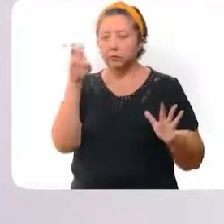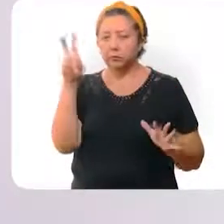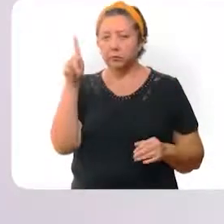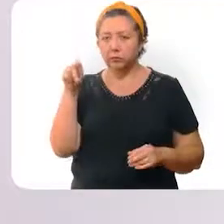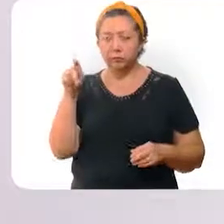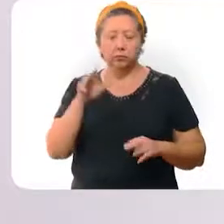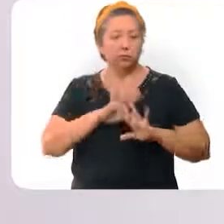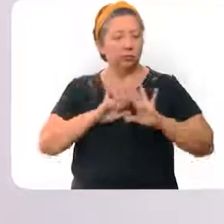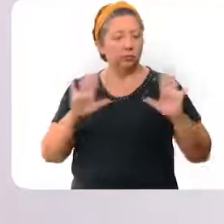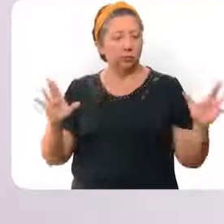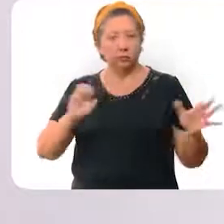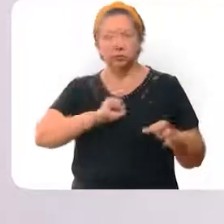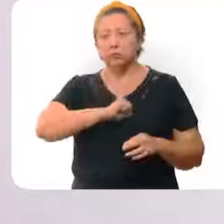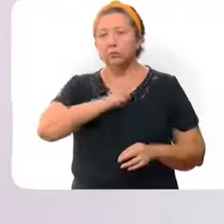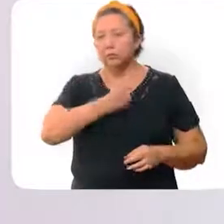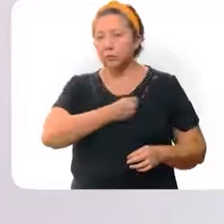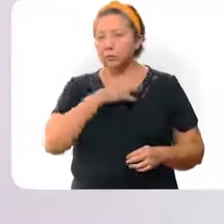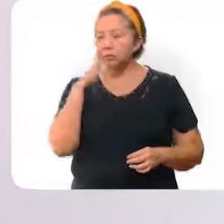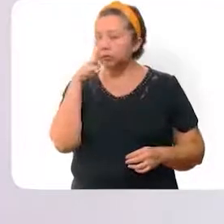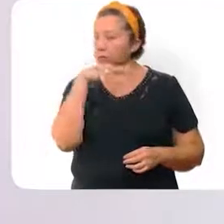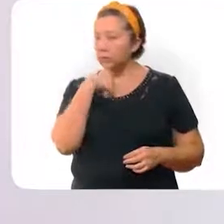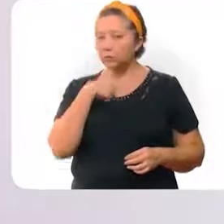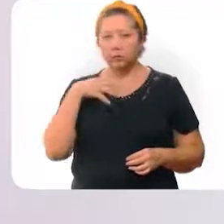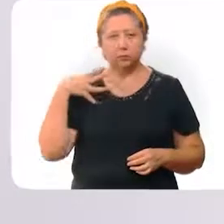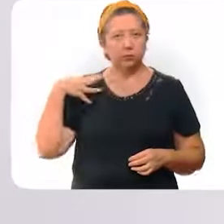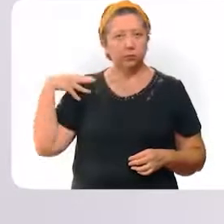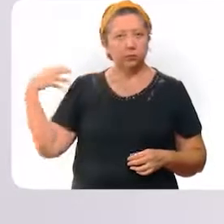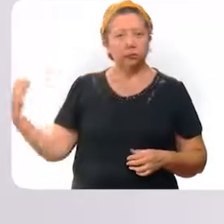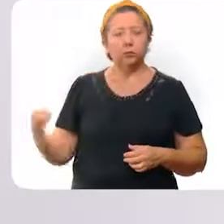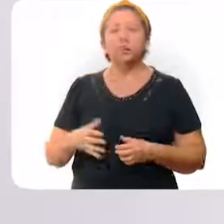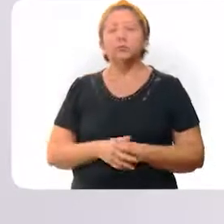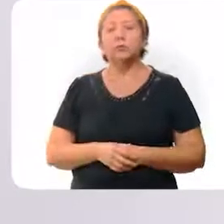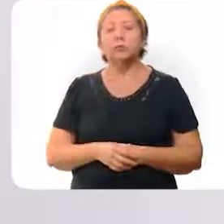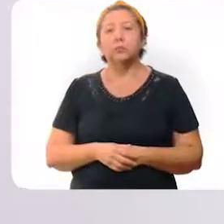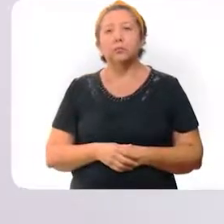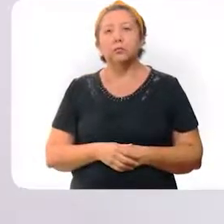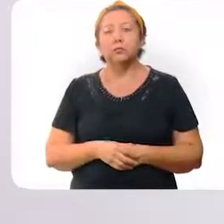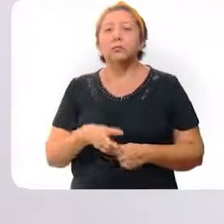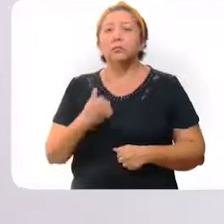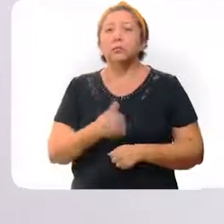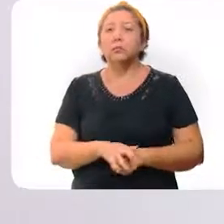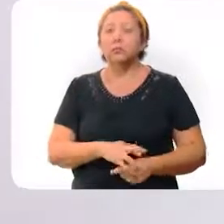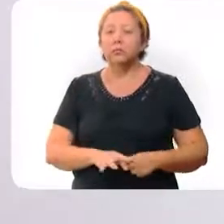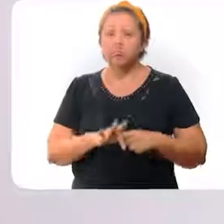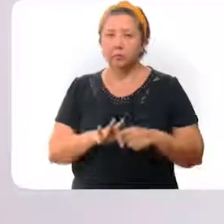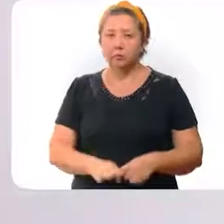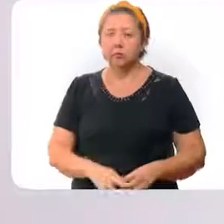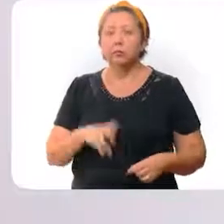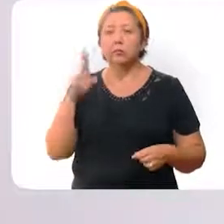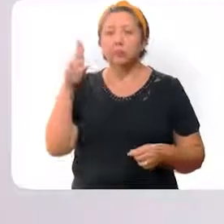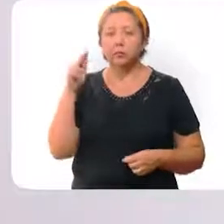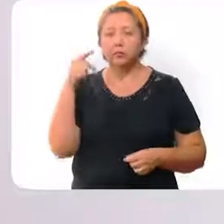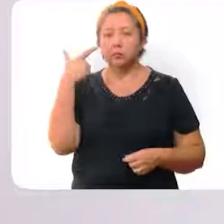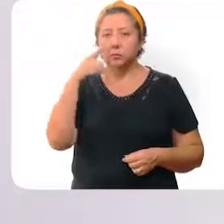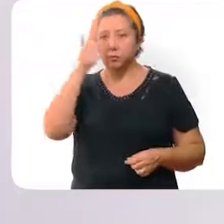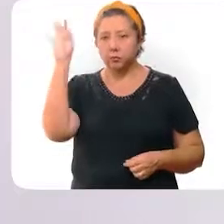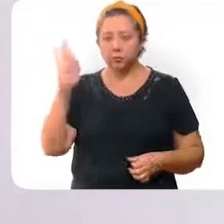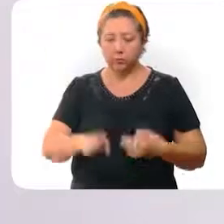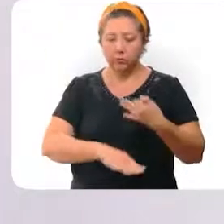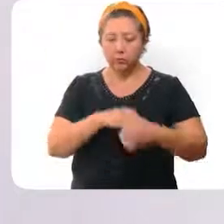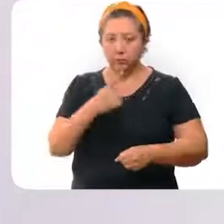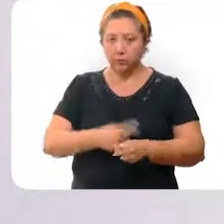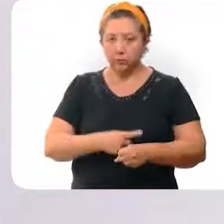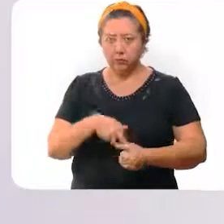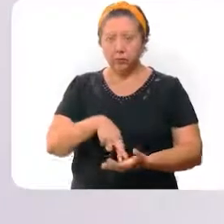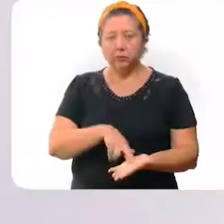31.370 pacientes ya se recuperaron, no presentan síntomas ni pueden contagiar. Esta cifra representa el 87% del